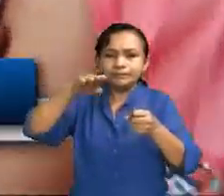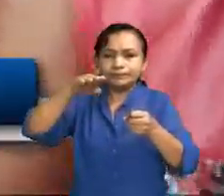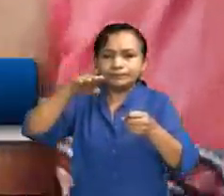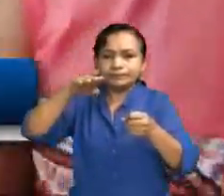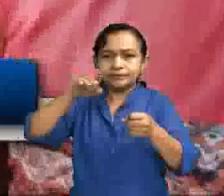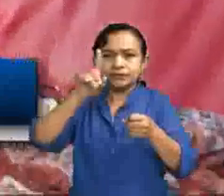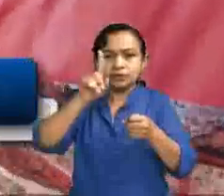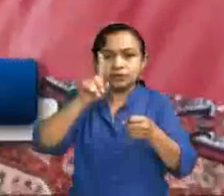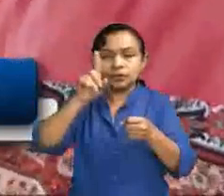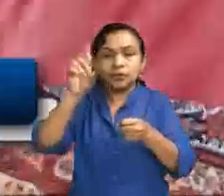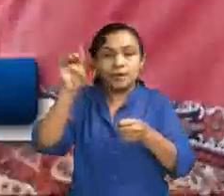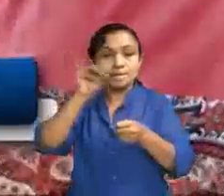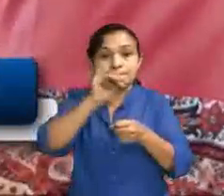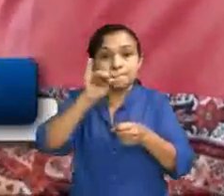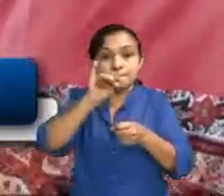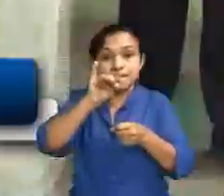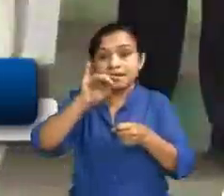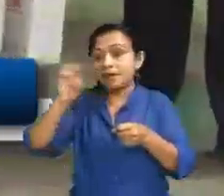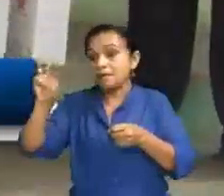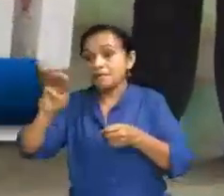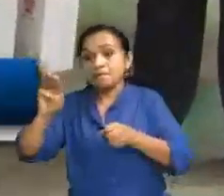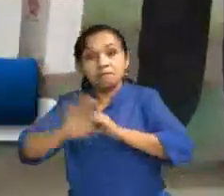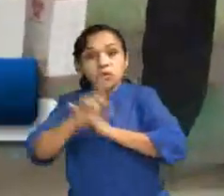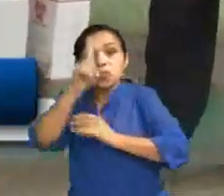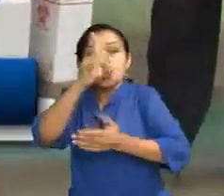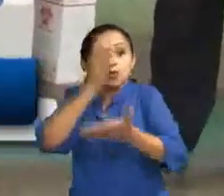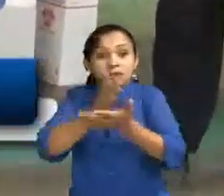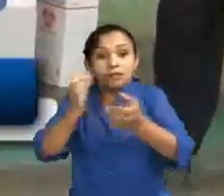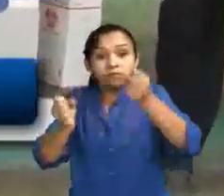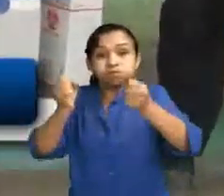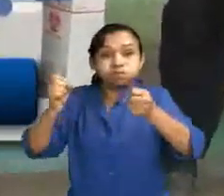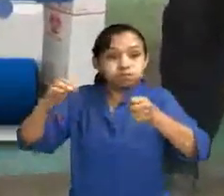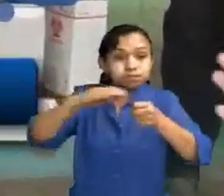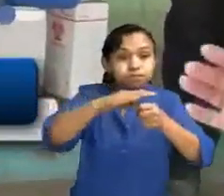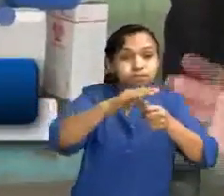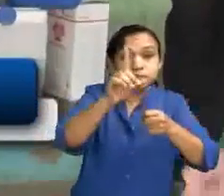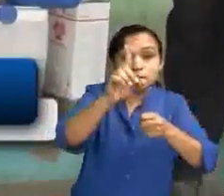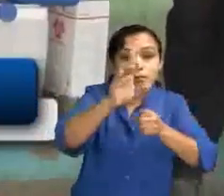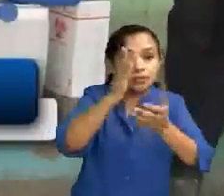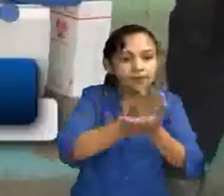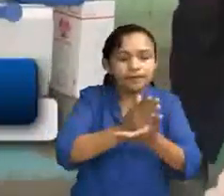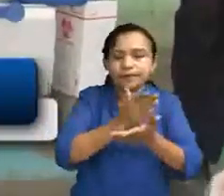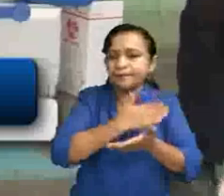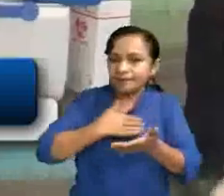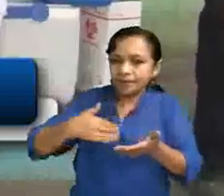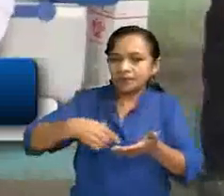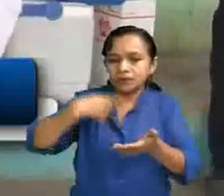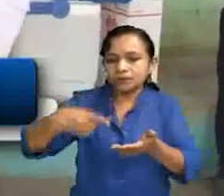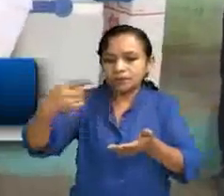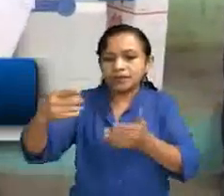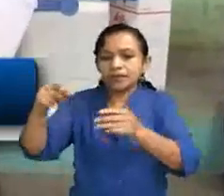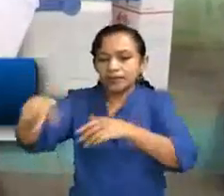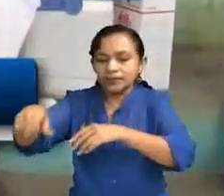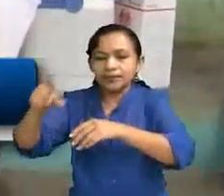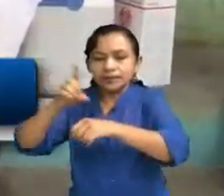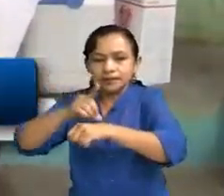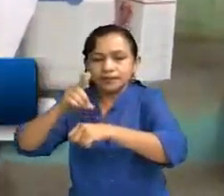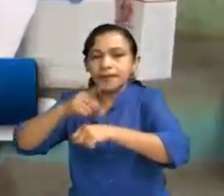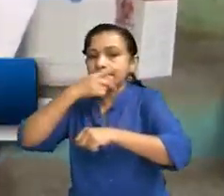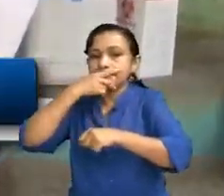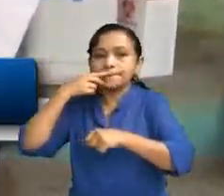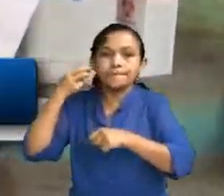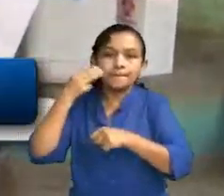solo entra los días miércoles o los días martes. Entonces así, de esa manera, ya la vacuna va a estar ahí diario en ese puesto médico. Y el papá o